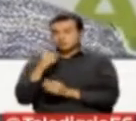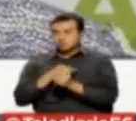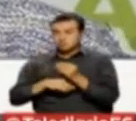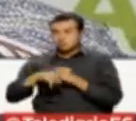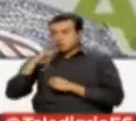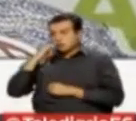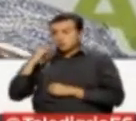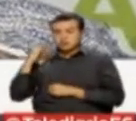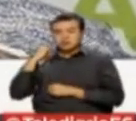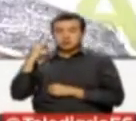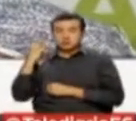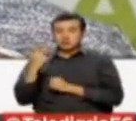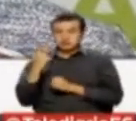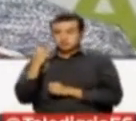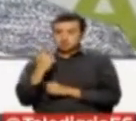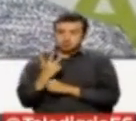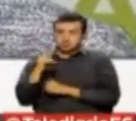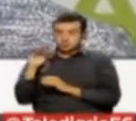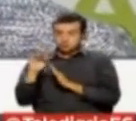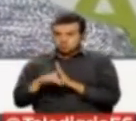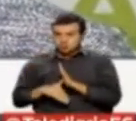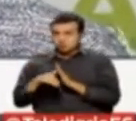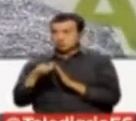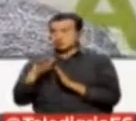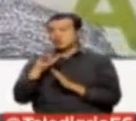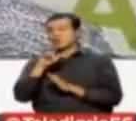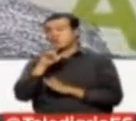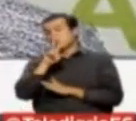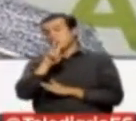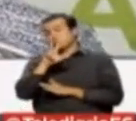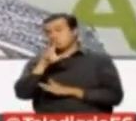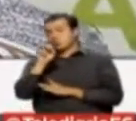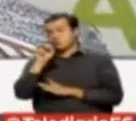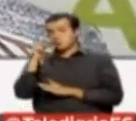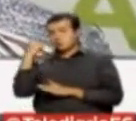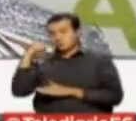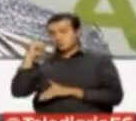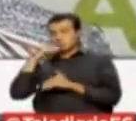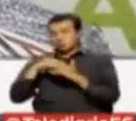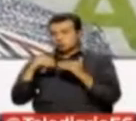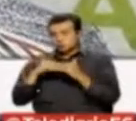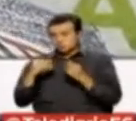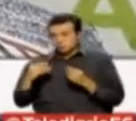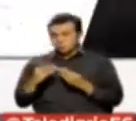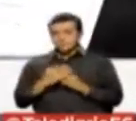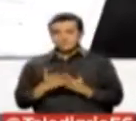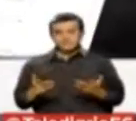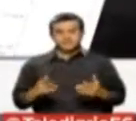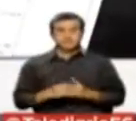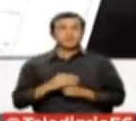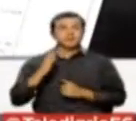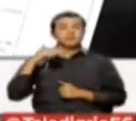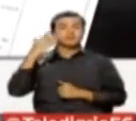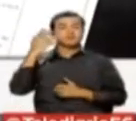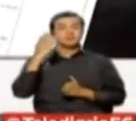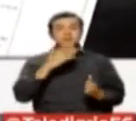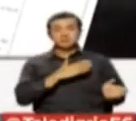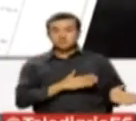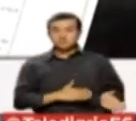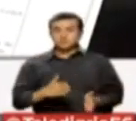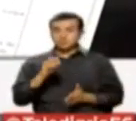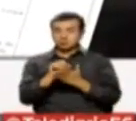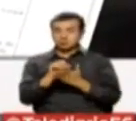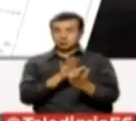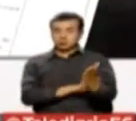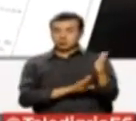los niños menores de 3 años aproximadamente unos 230 millones de dólares que están en ejercicio digital actualmente a futuro se tiene previsto enviar un